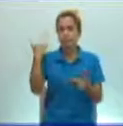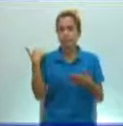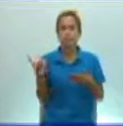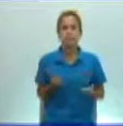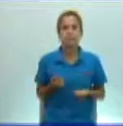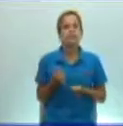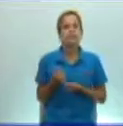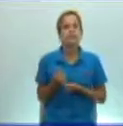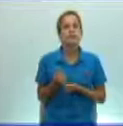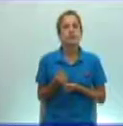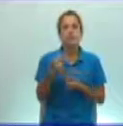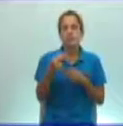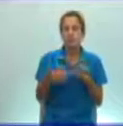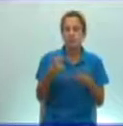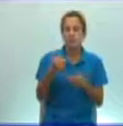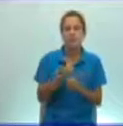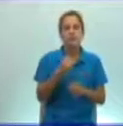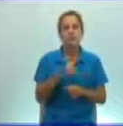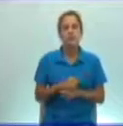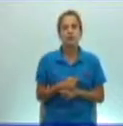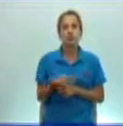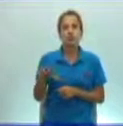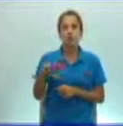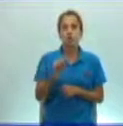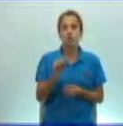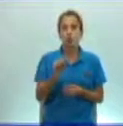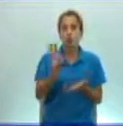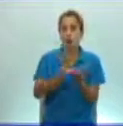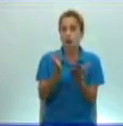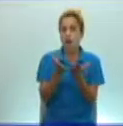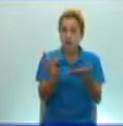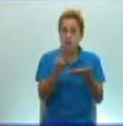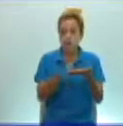hemos empleado. Todos con su libro de lectura